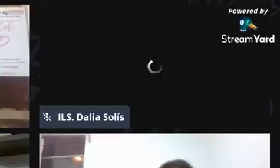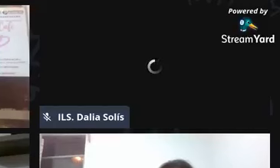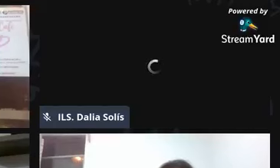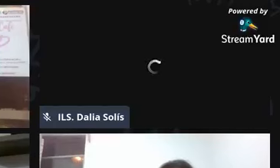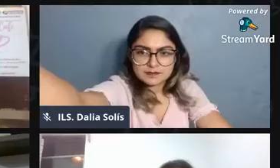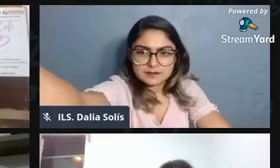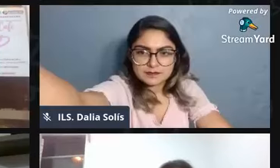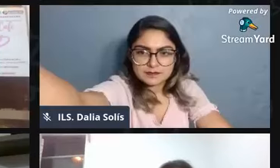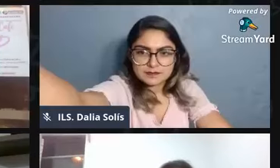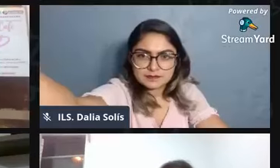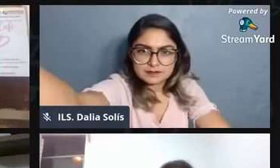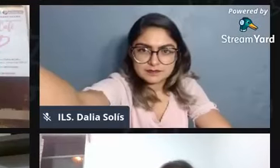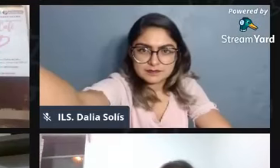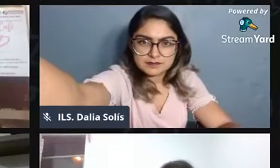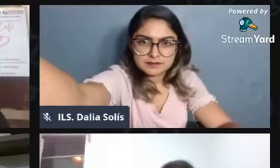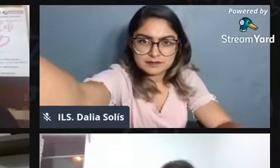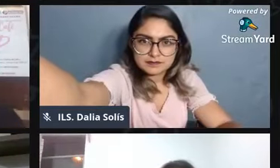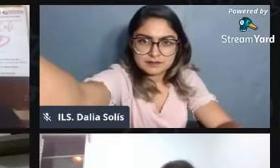Vamos, Dali.